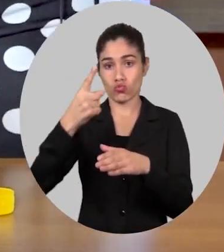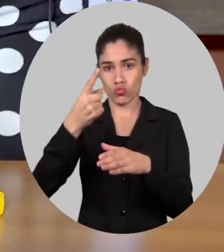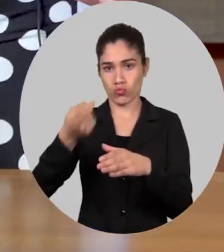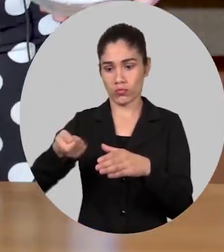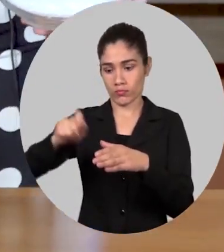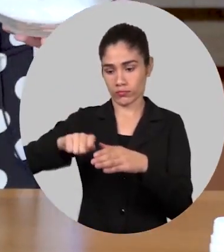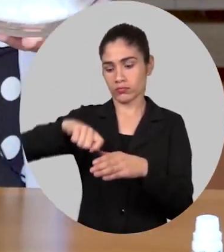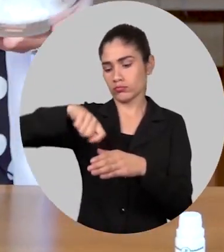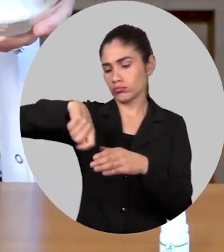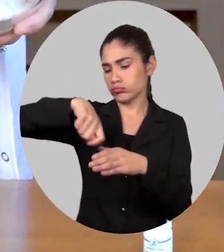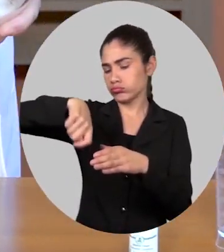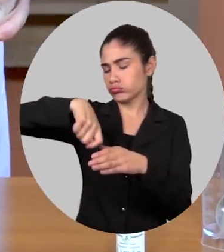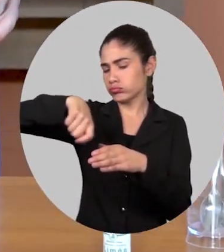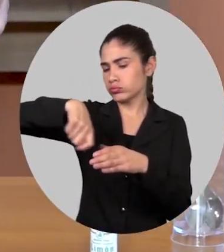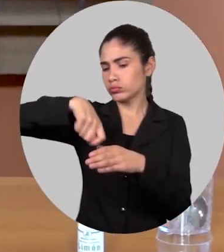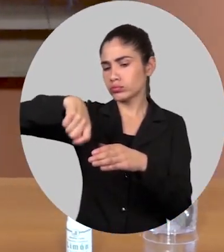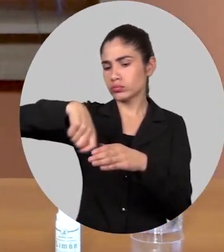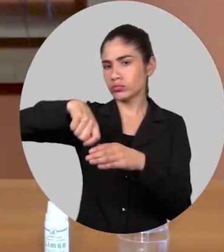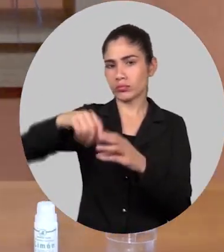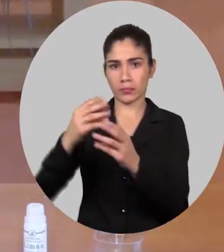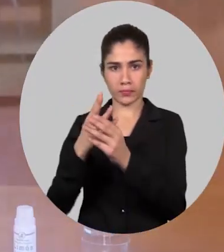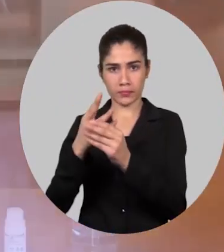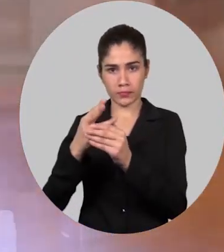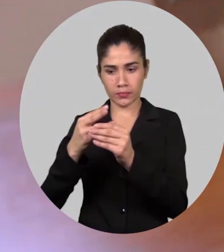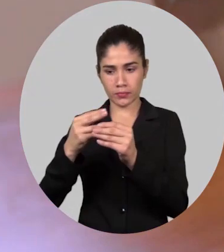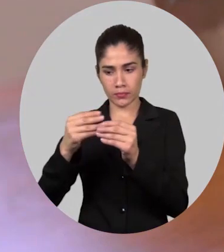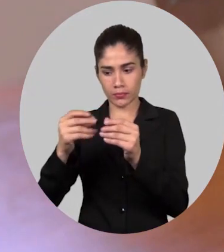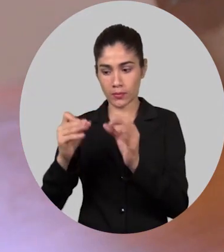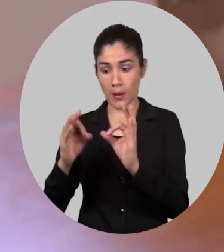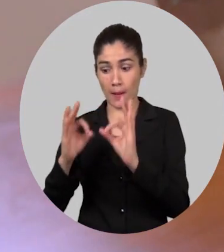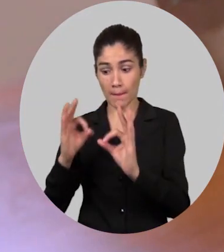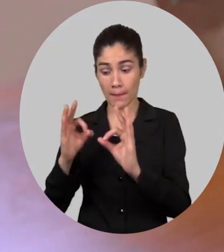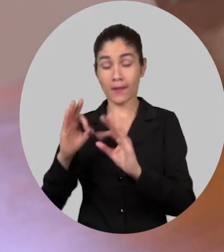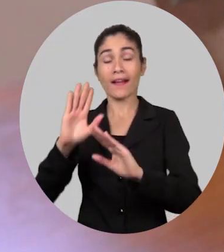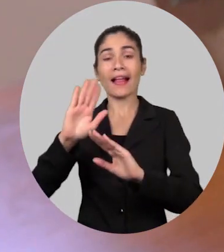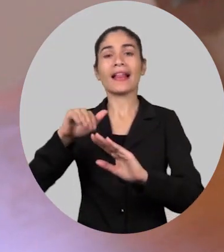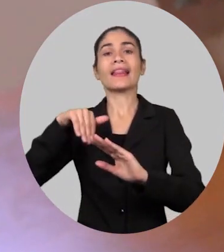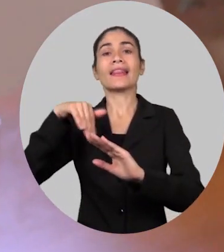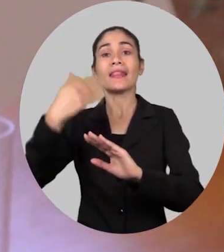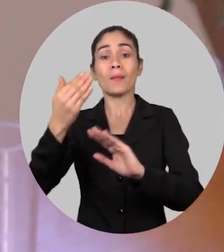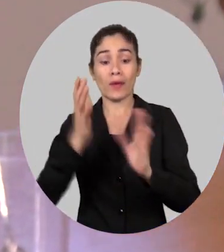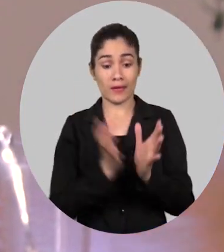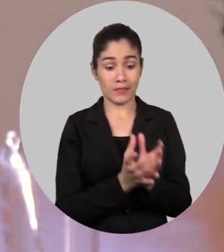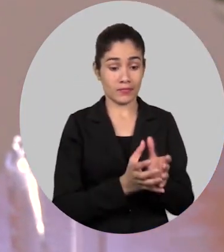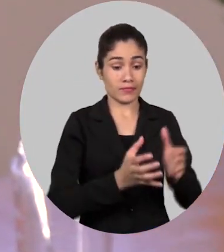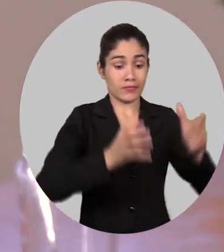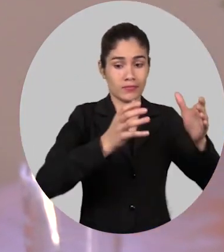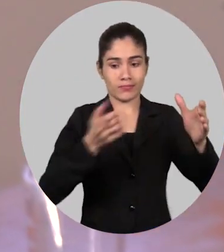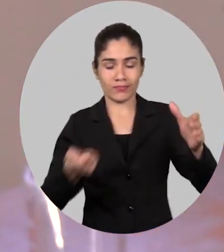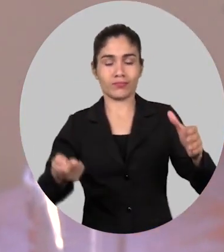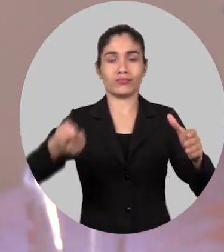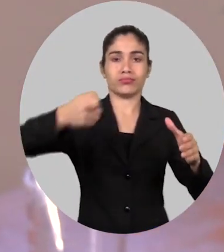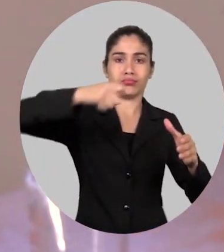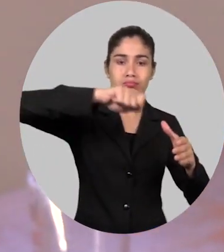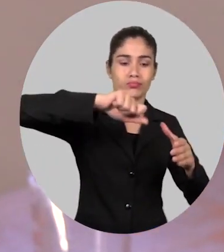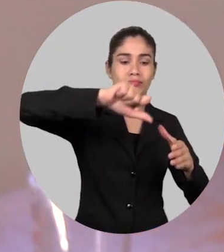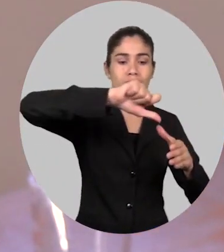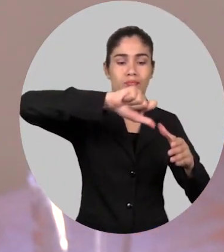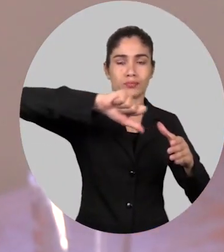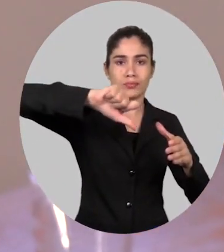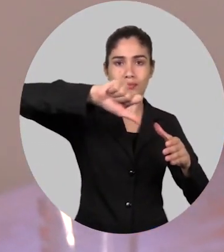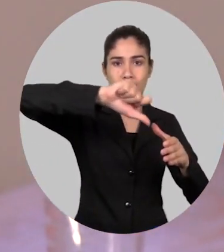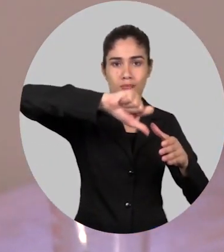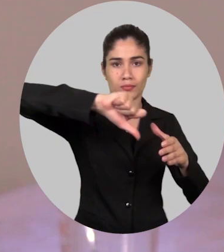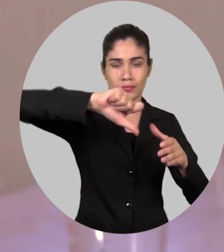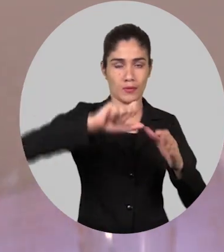cucharada aproximadamente. Un poco de agua tenemos acá para mezclar, porque sería mejor derretir primero nuestro sulfato. Se